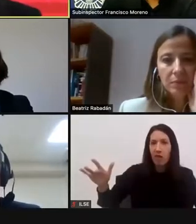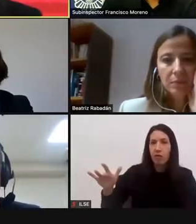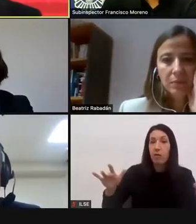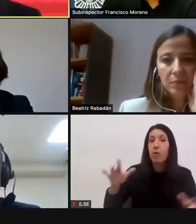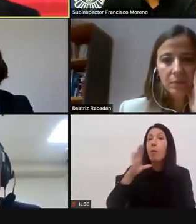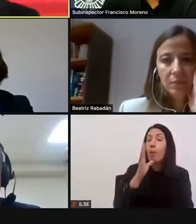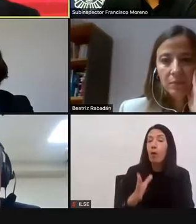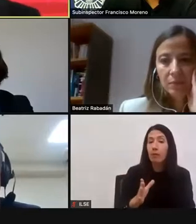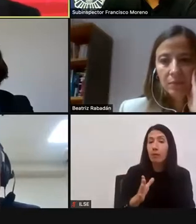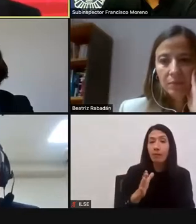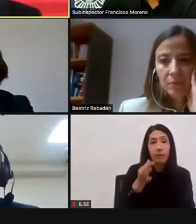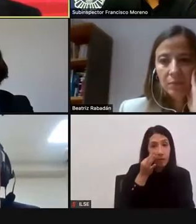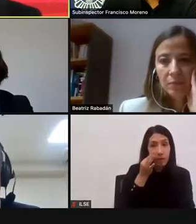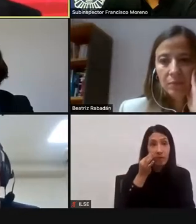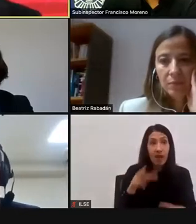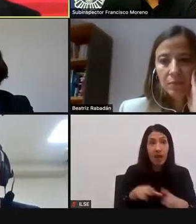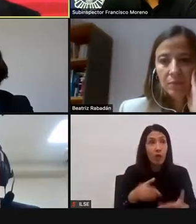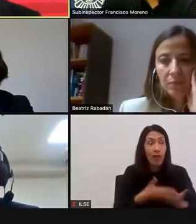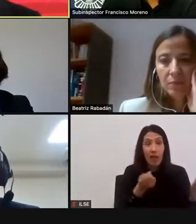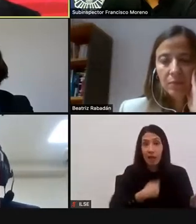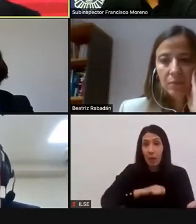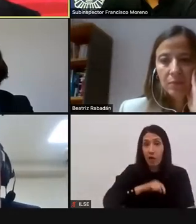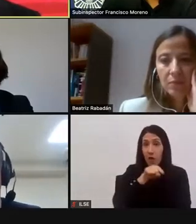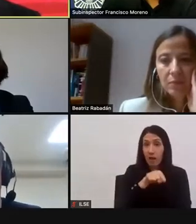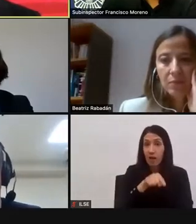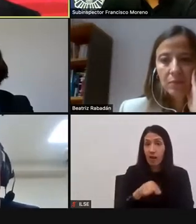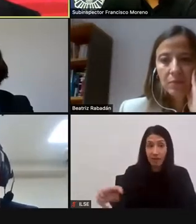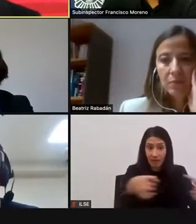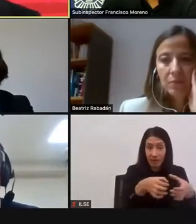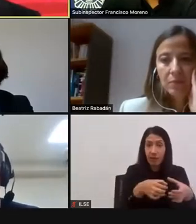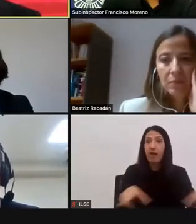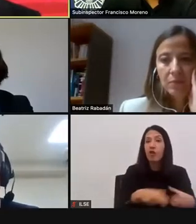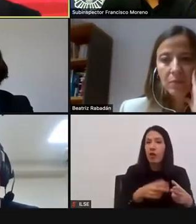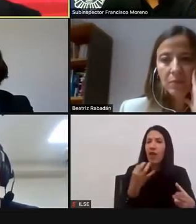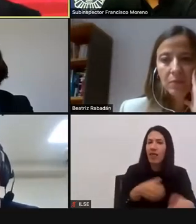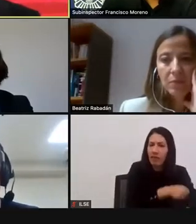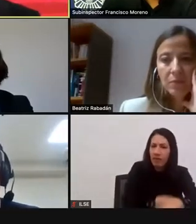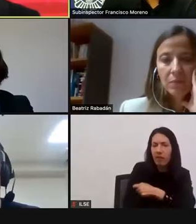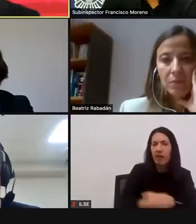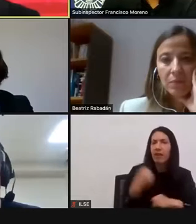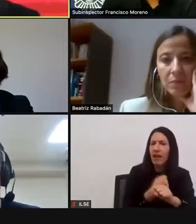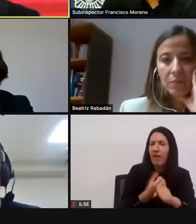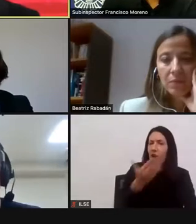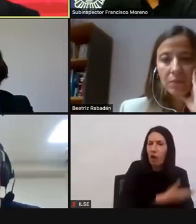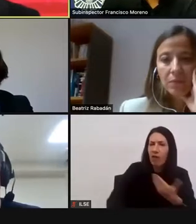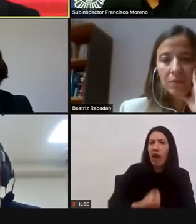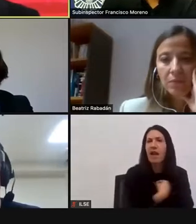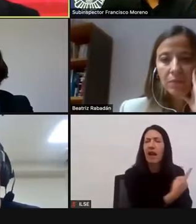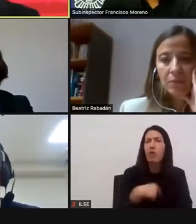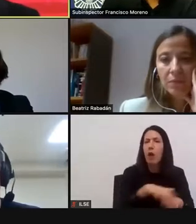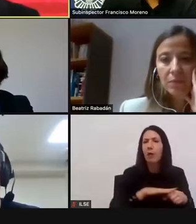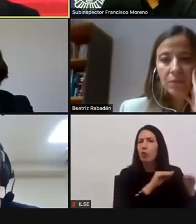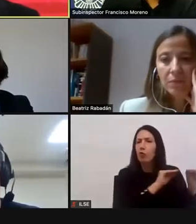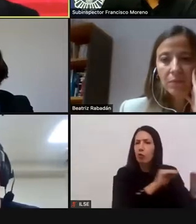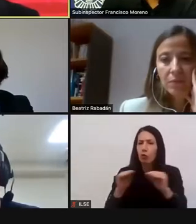al final es la sociedad española en la que también debemos de implicarnos, cada uno en nuestro ámbito de acción,